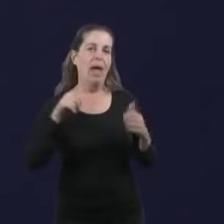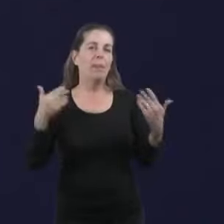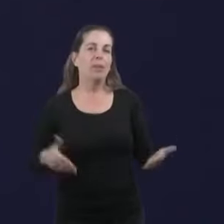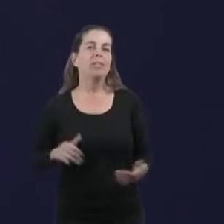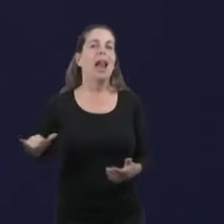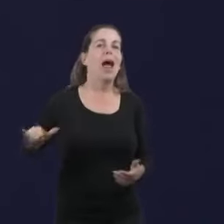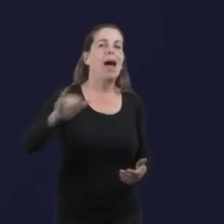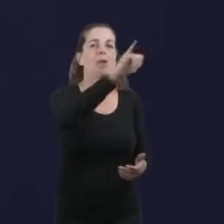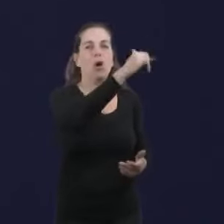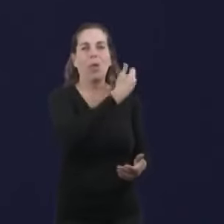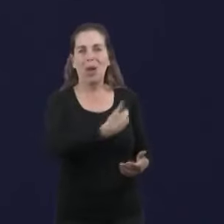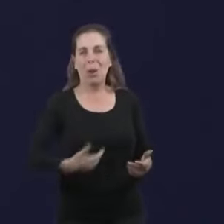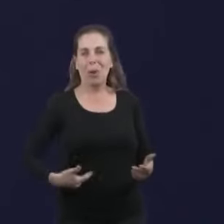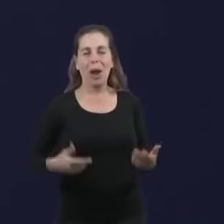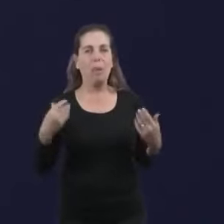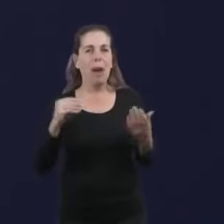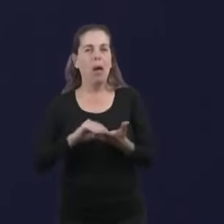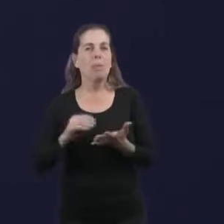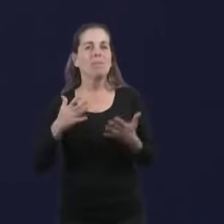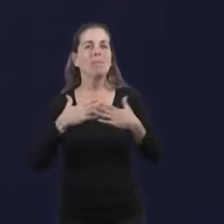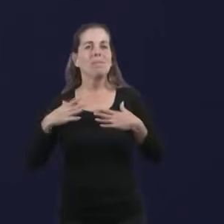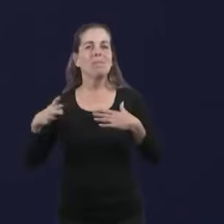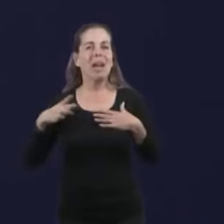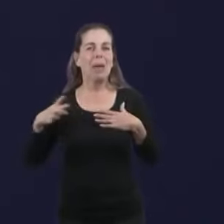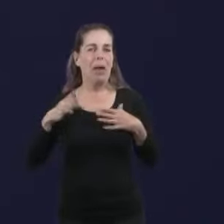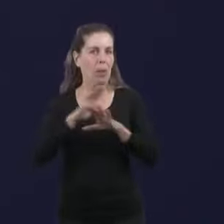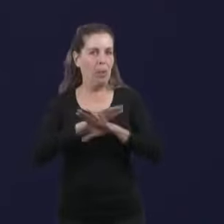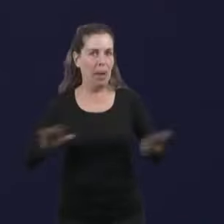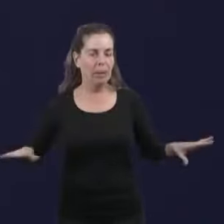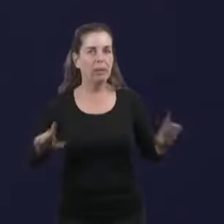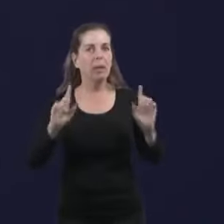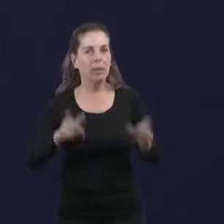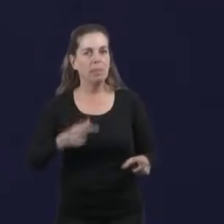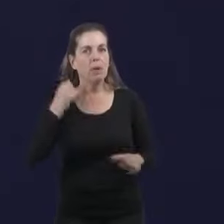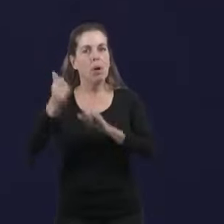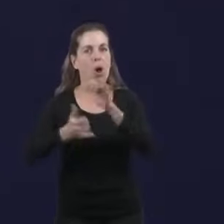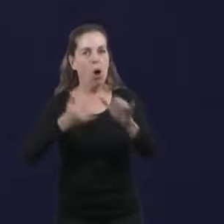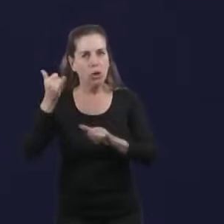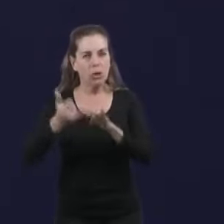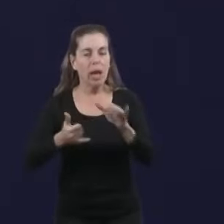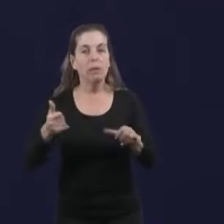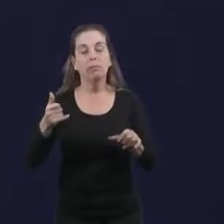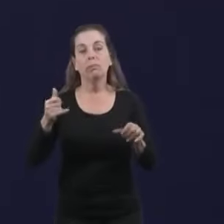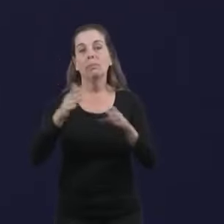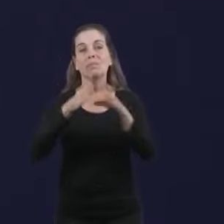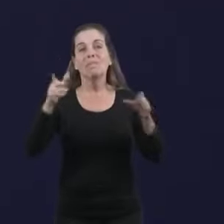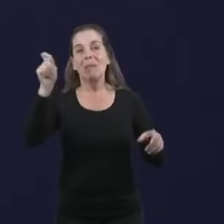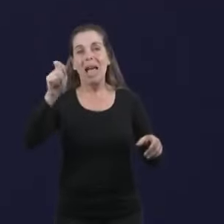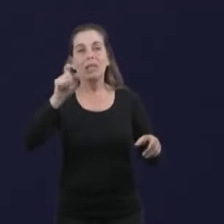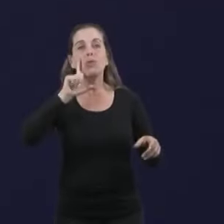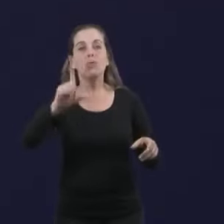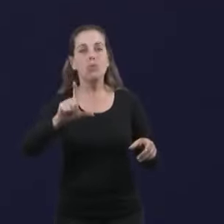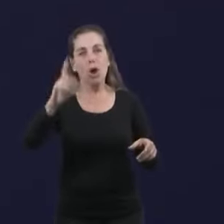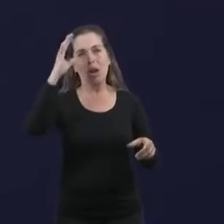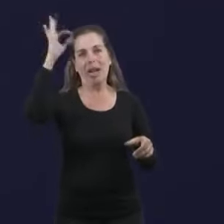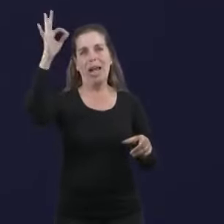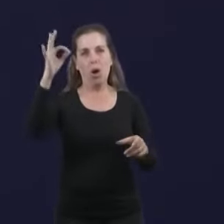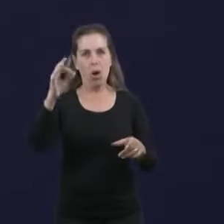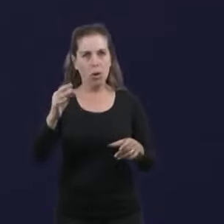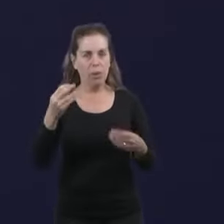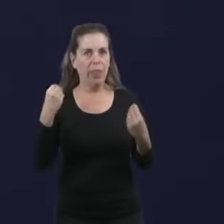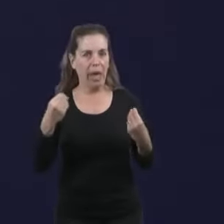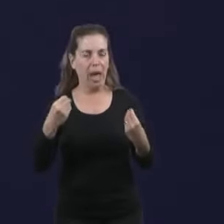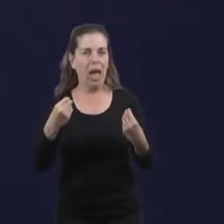por otro lado contarles a todos que en el mes de julio la Argentina Ha logrado récord histórico de producción de energía